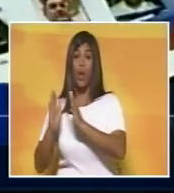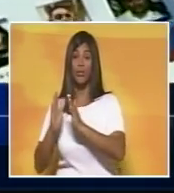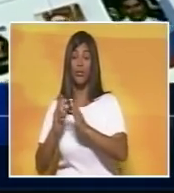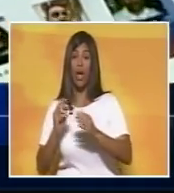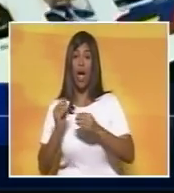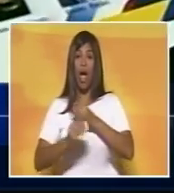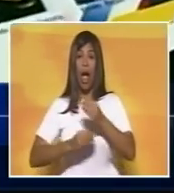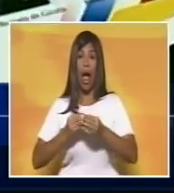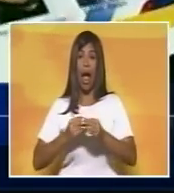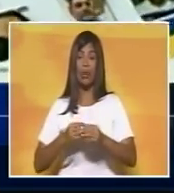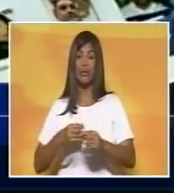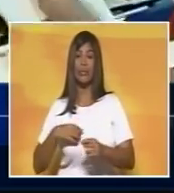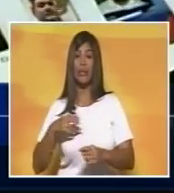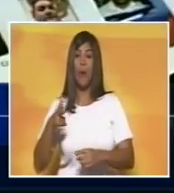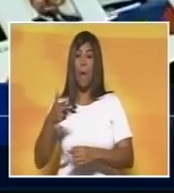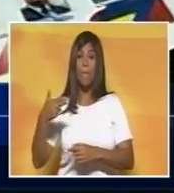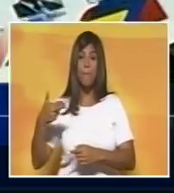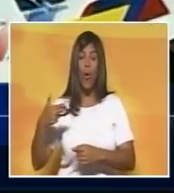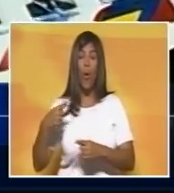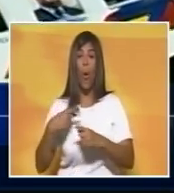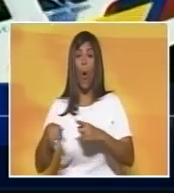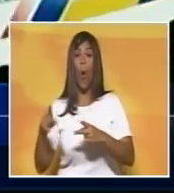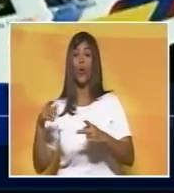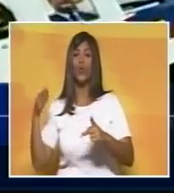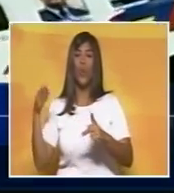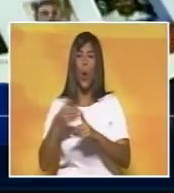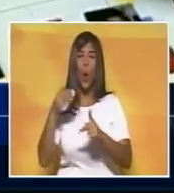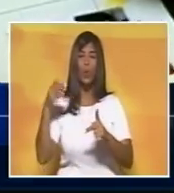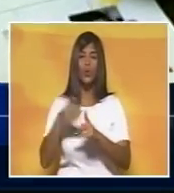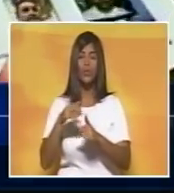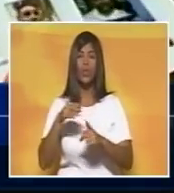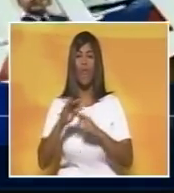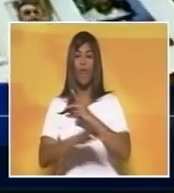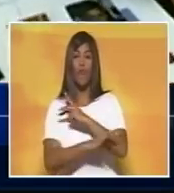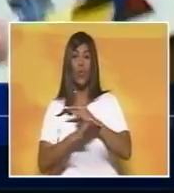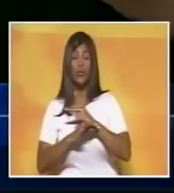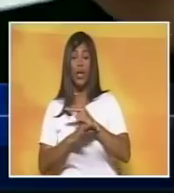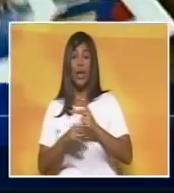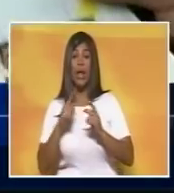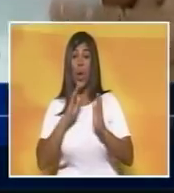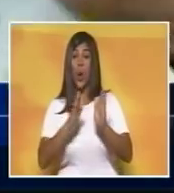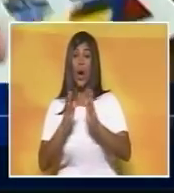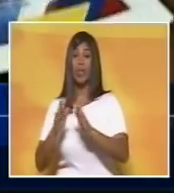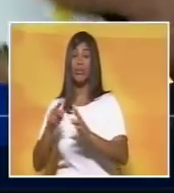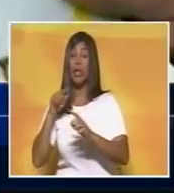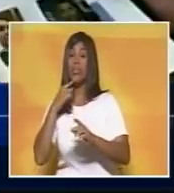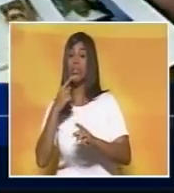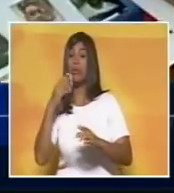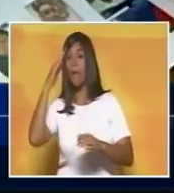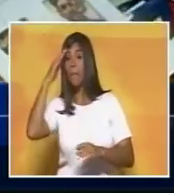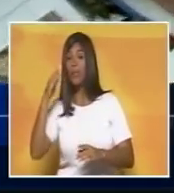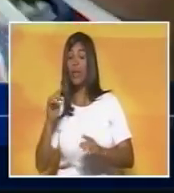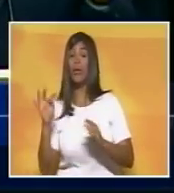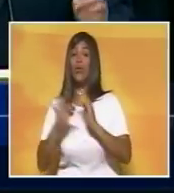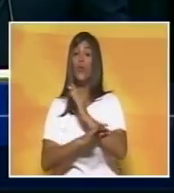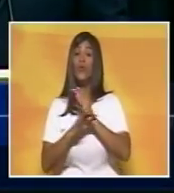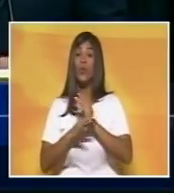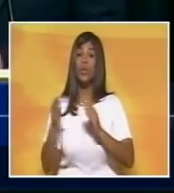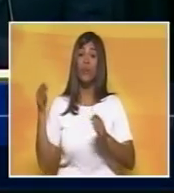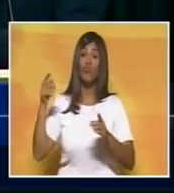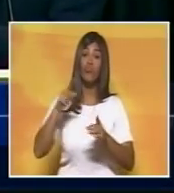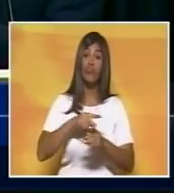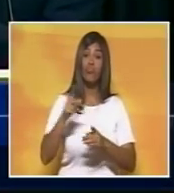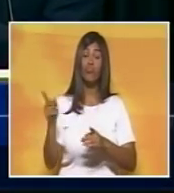terrorismo, los actos de sicariato, los actos de agresión en la frontera y de organizar a los supuestos militares que iban a cruzar por miles